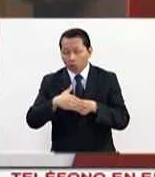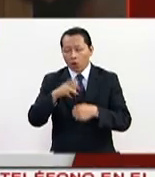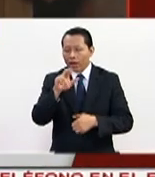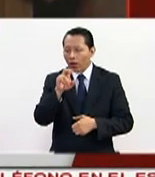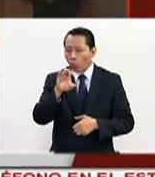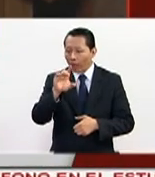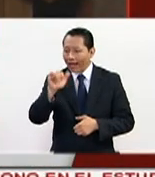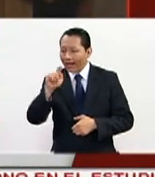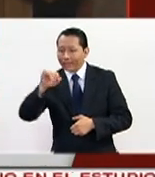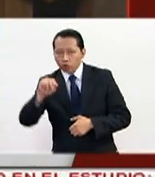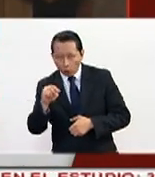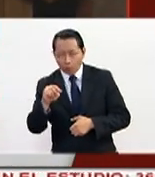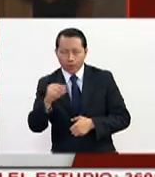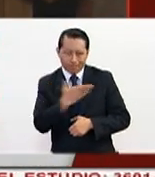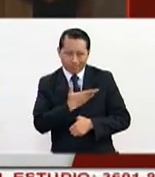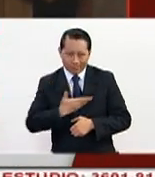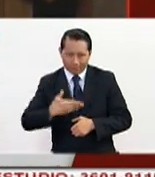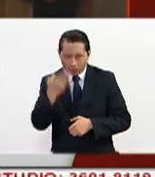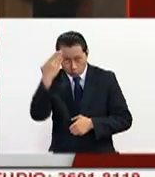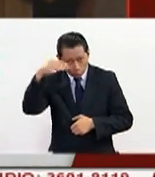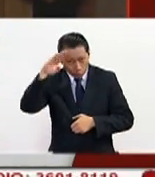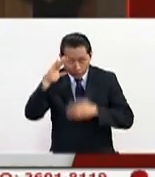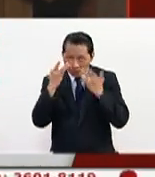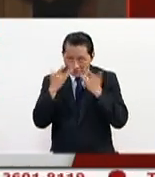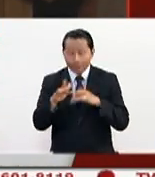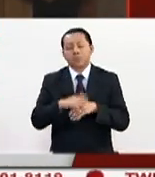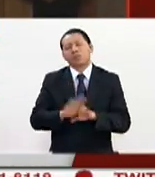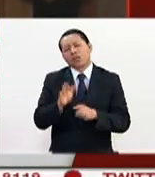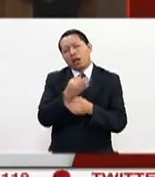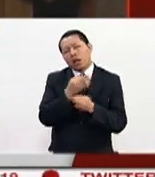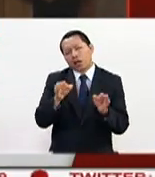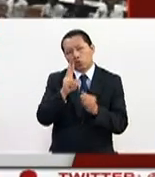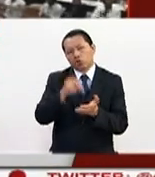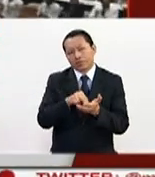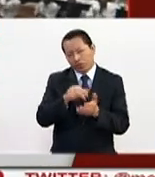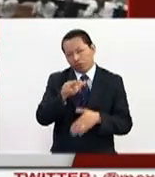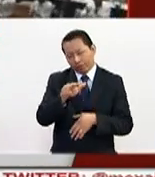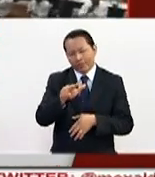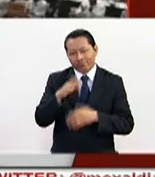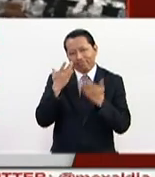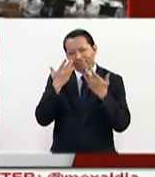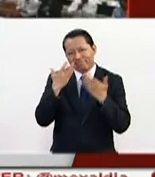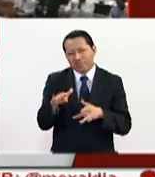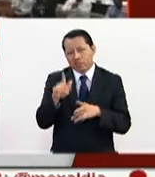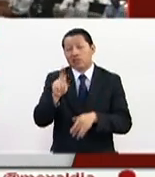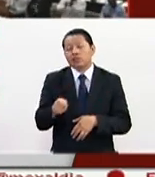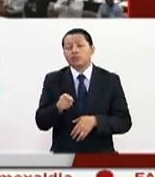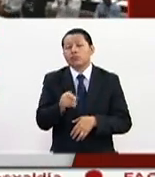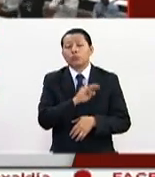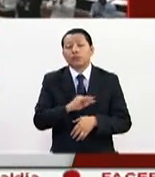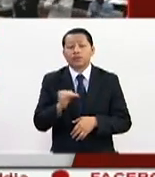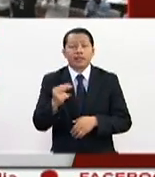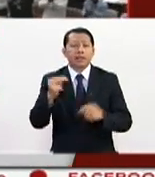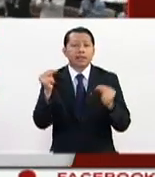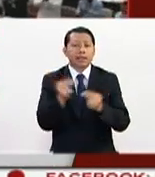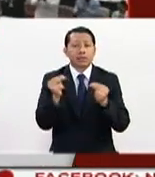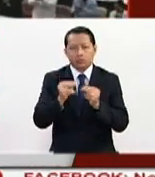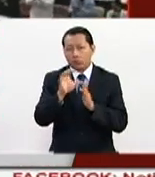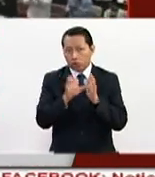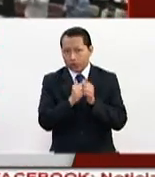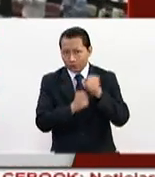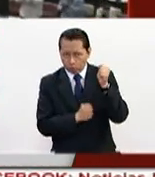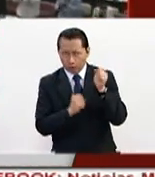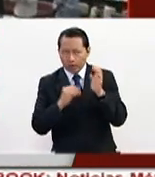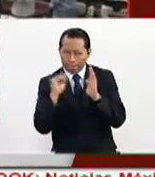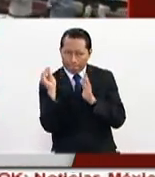Cuba. Ya anuncia su intención de que en 2018 dejaría el cargo. Y esto pues anunciando también la necesidad de reformas constitucionales para